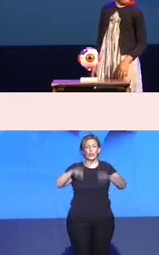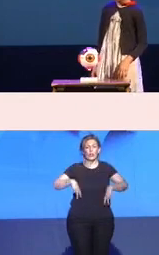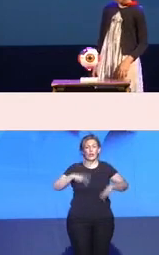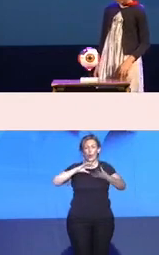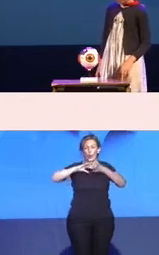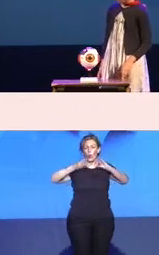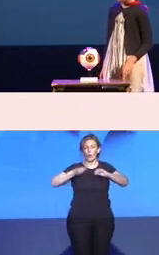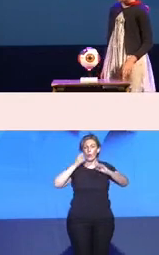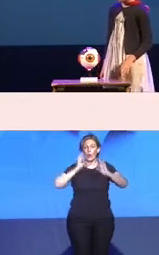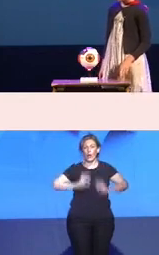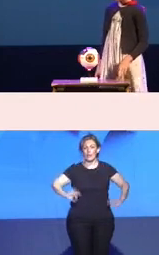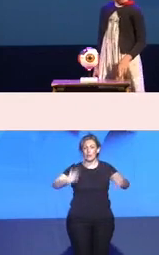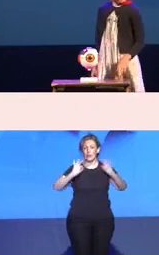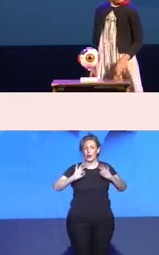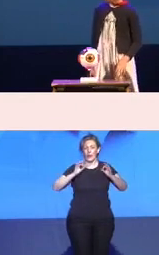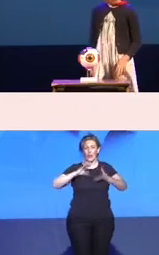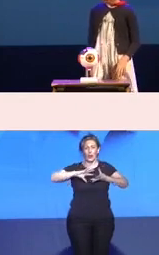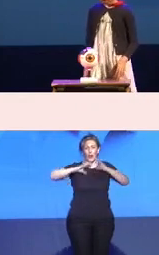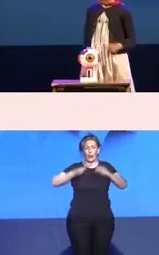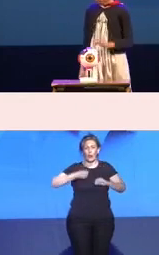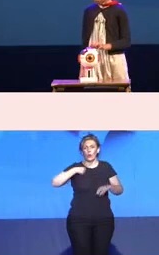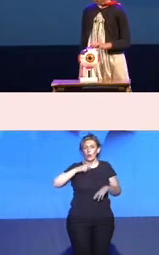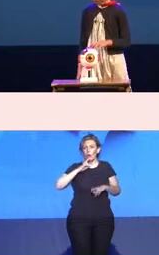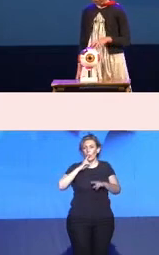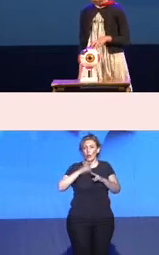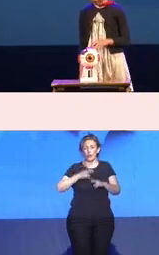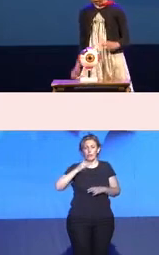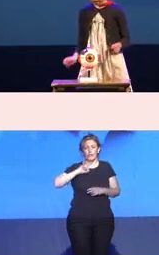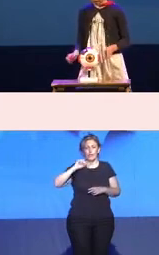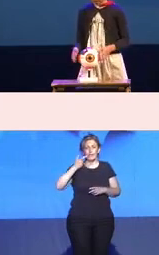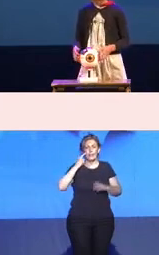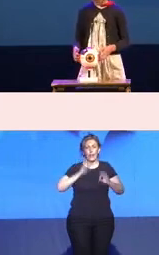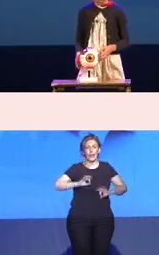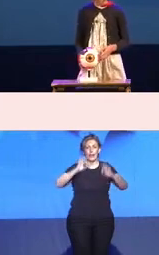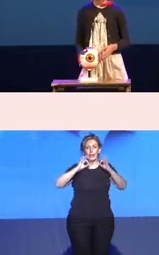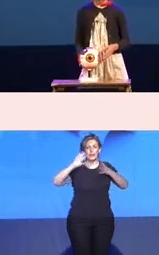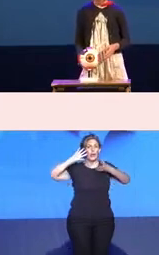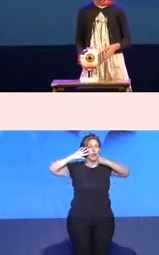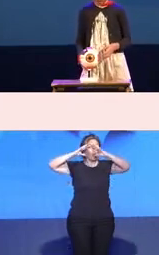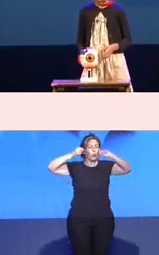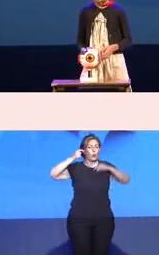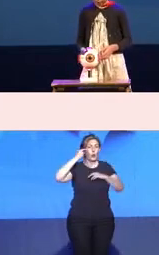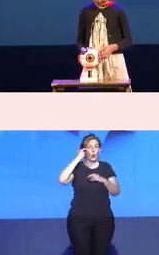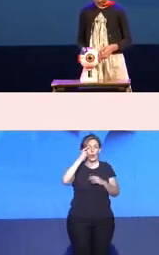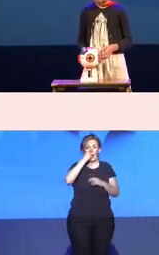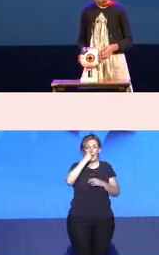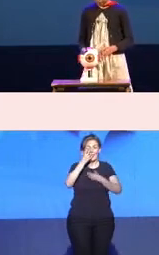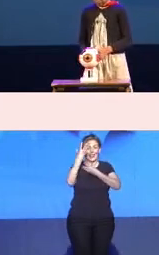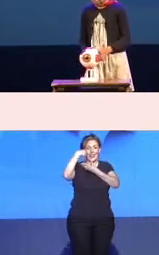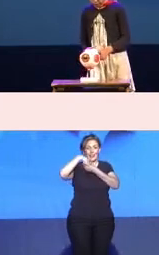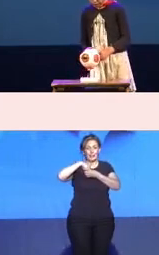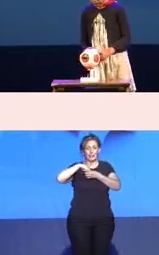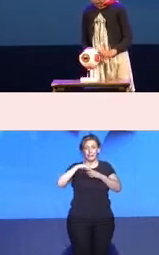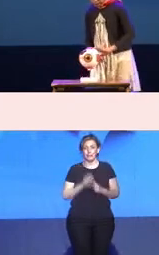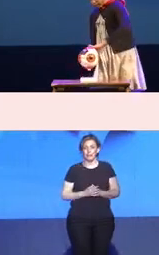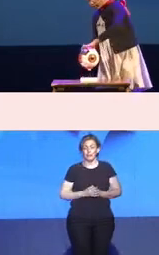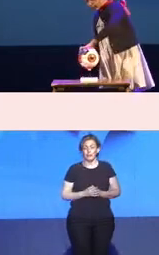músculos muy especiales. Esos músculos son músculo recto superior, los laterales y el inferior.